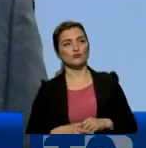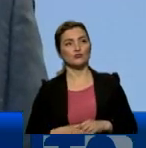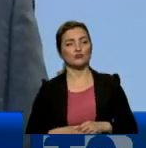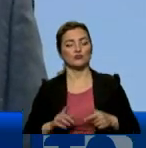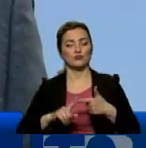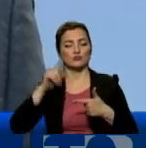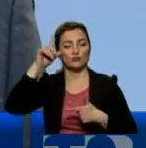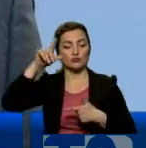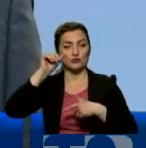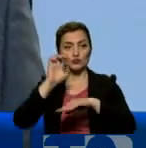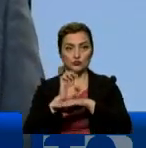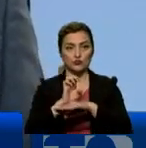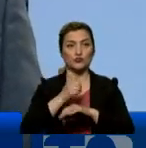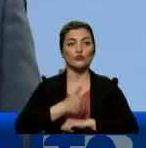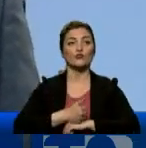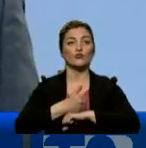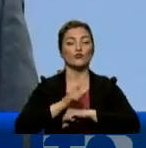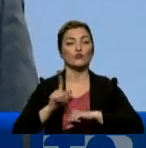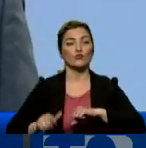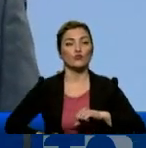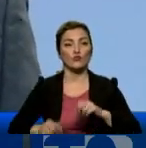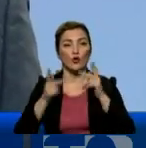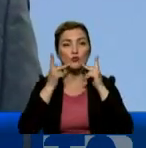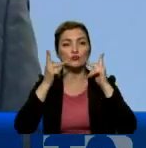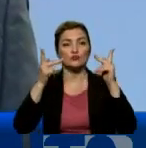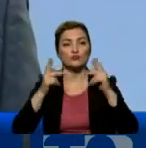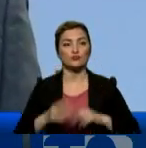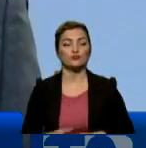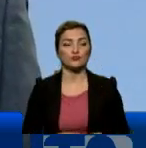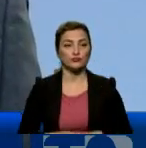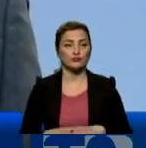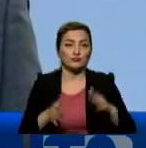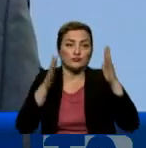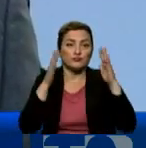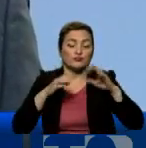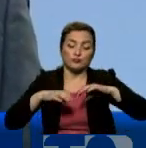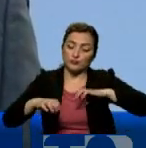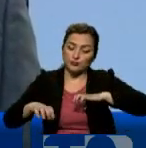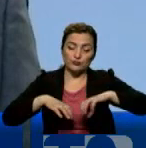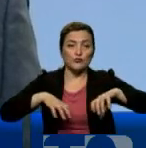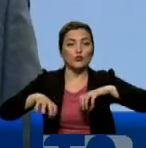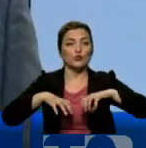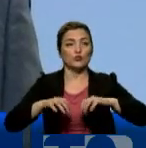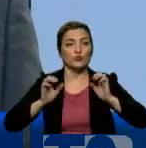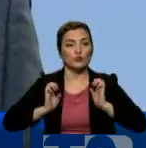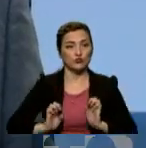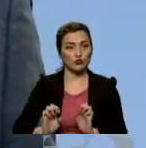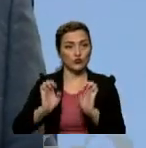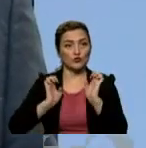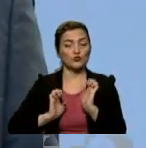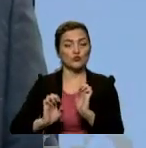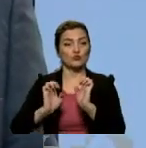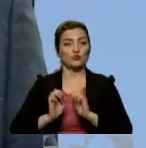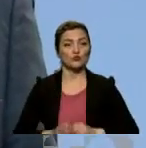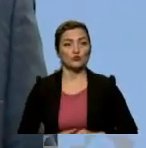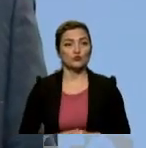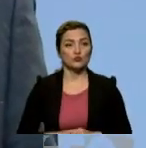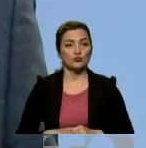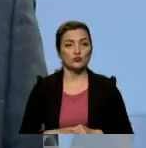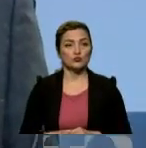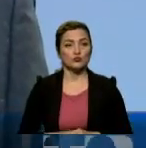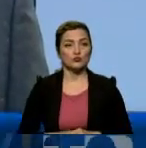gobierno del Estado ecuatoriano, las autoridades de salud pública, por supuesto, están disponibles para coordinar los esfuerzos que